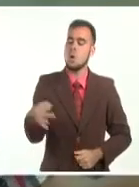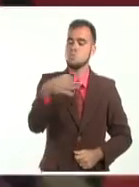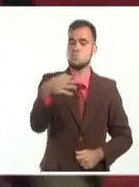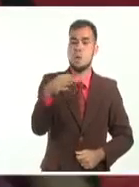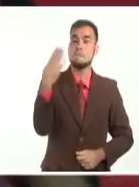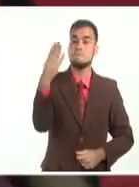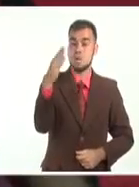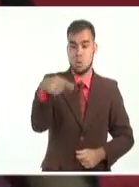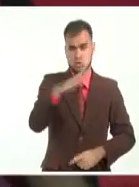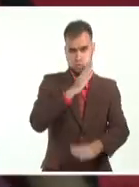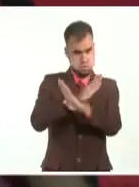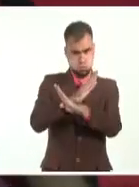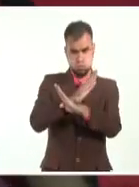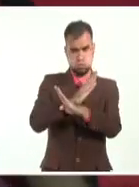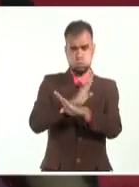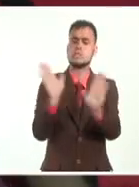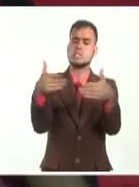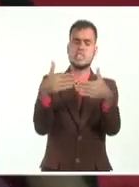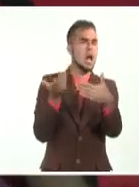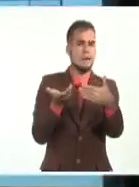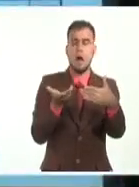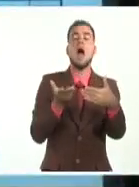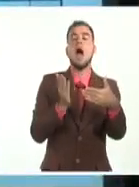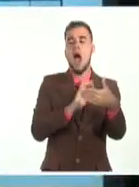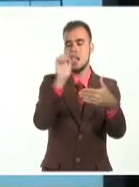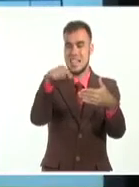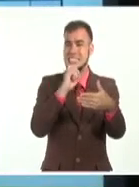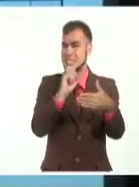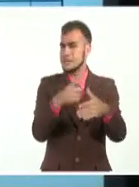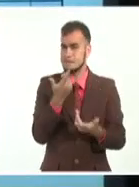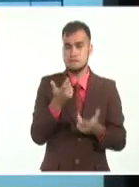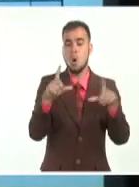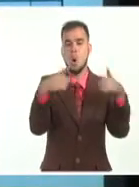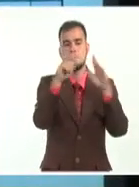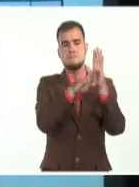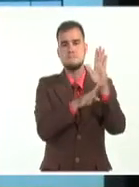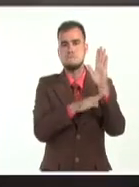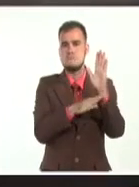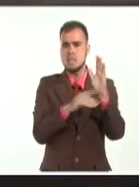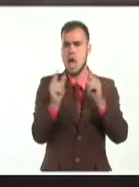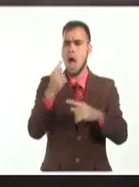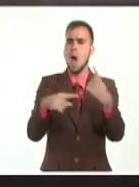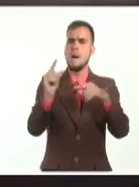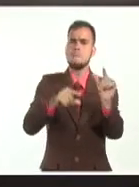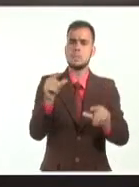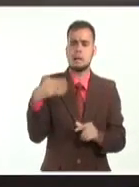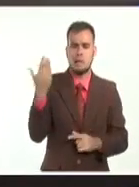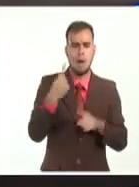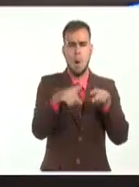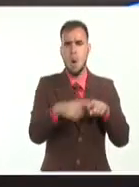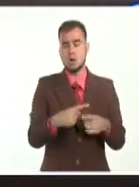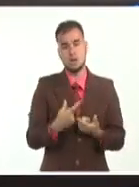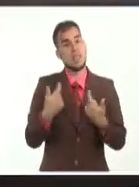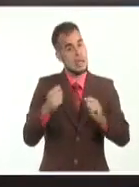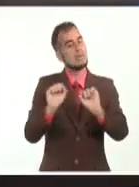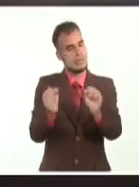cierre total, evidencia dificultades en el cumplimiento del plan de medidas, por lo que se insistió en el estricto